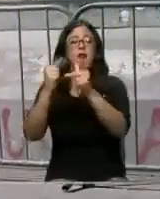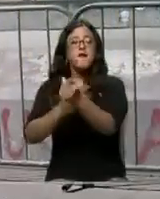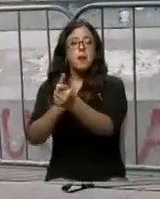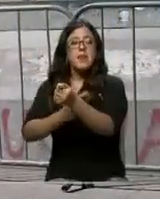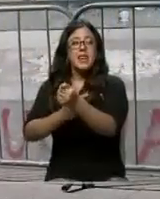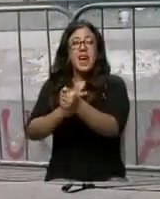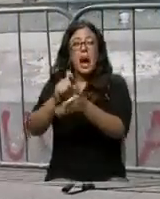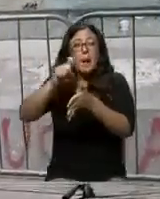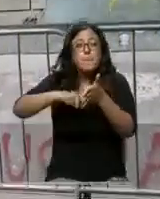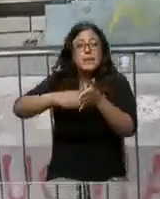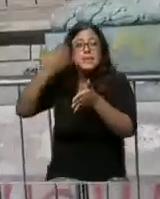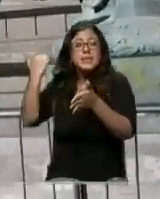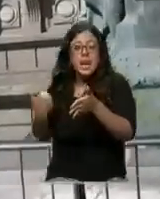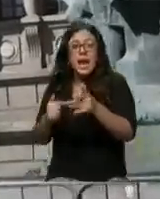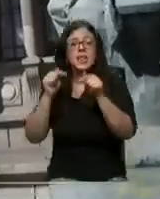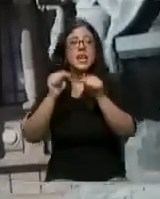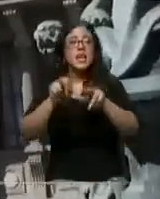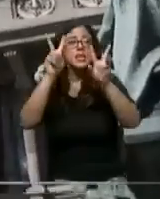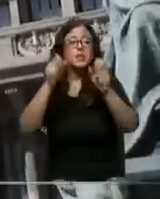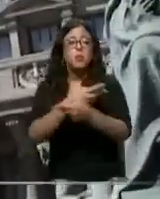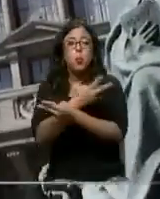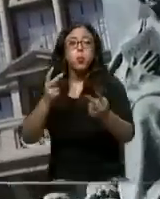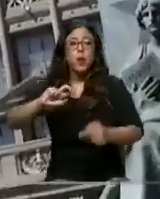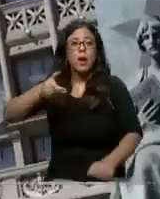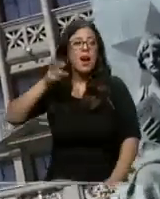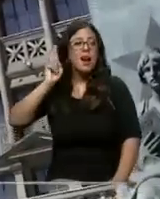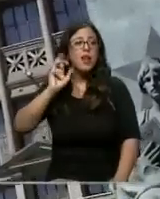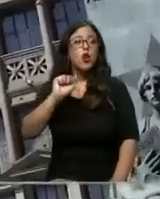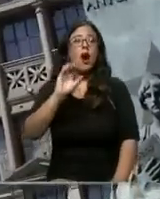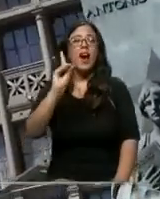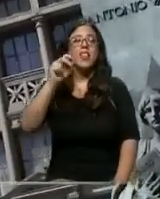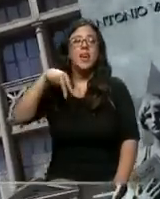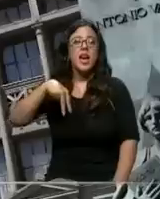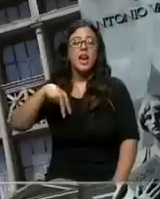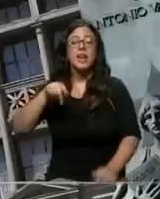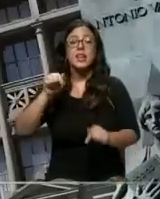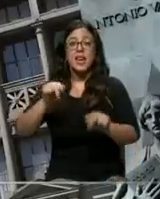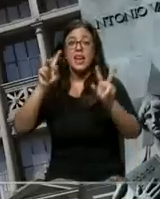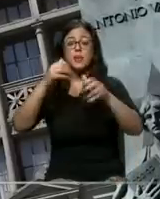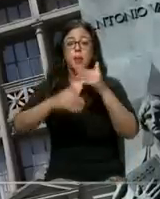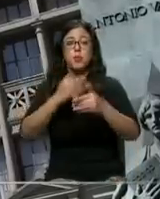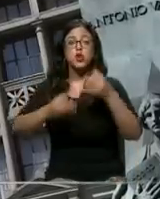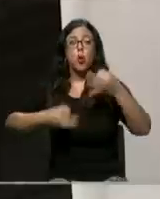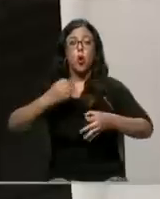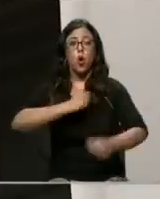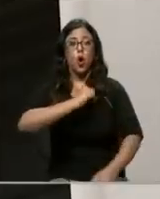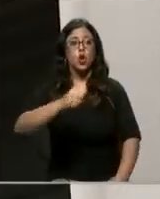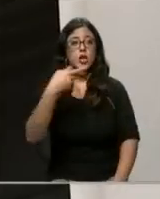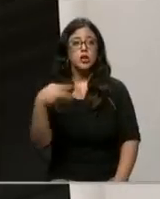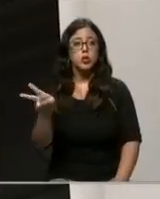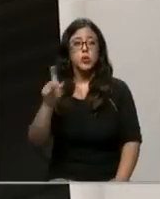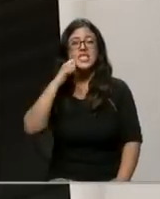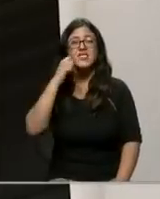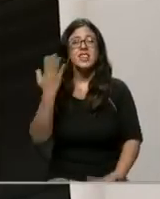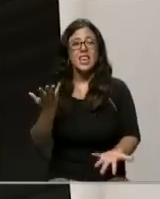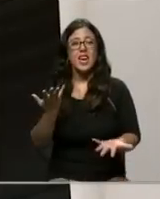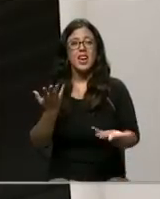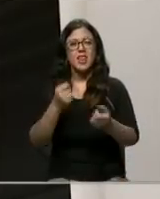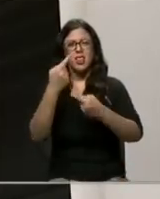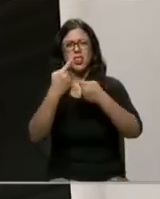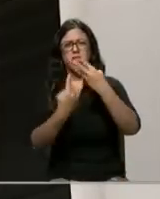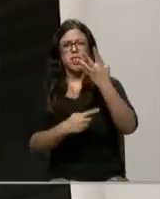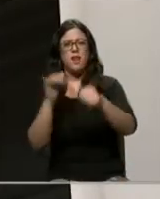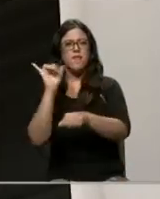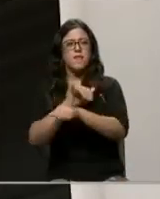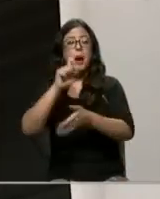meses. La misiva, que fue publicada por Radio ADN, tiene, según el proceso judicial en su contra, más de una falsedad. Es